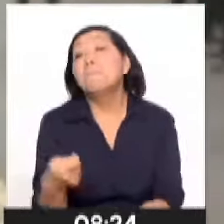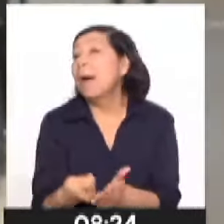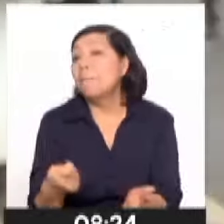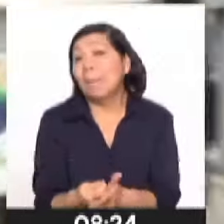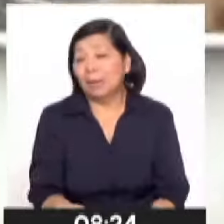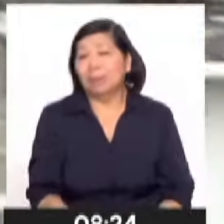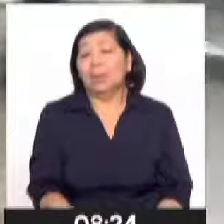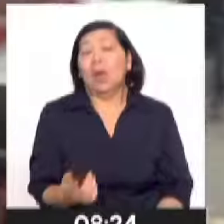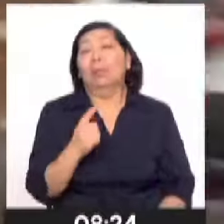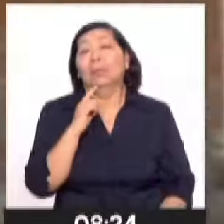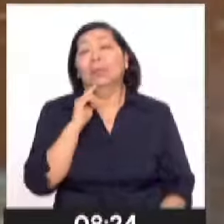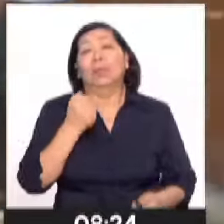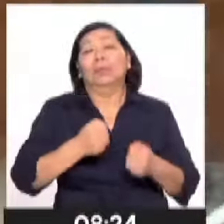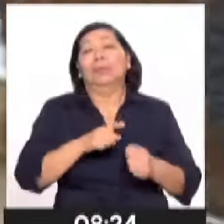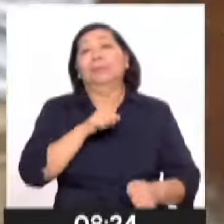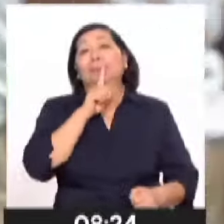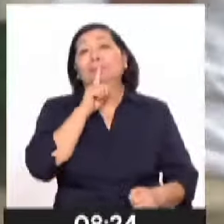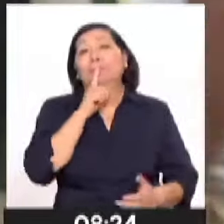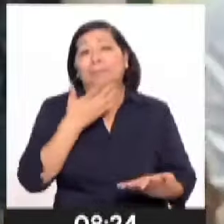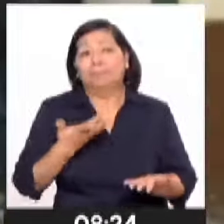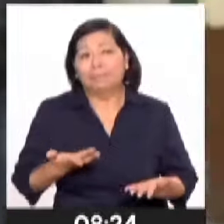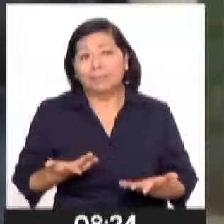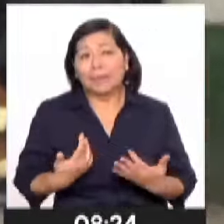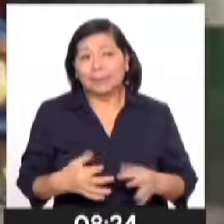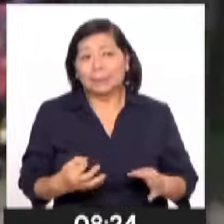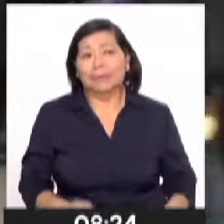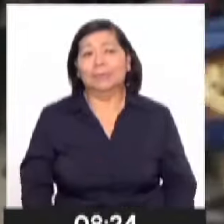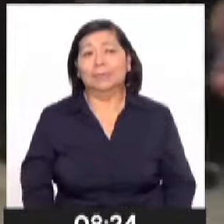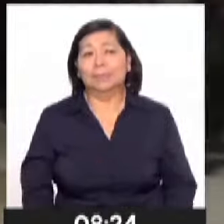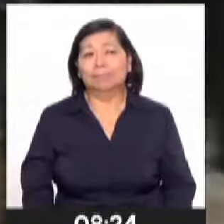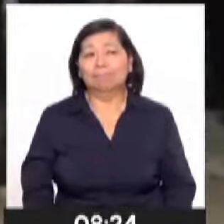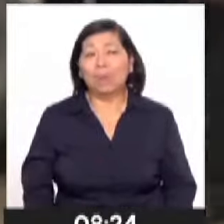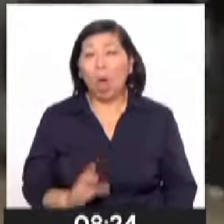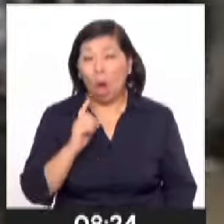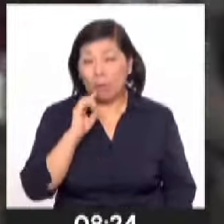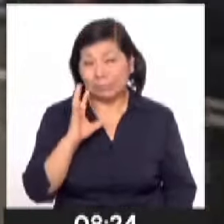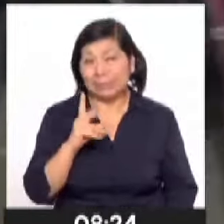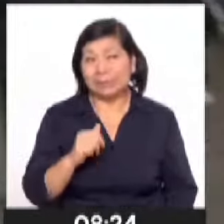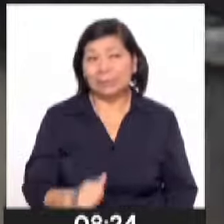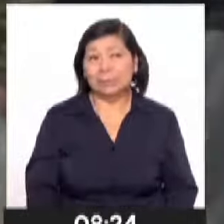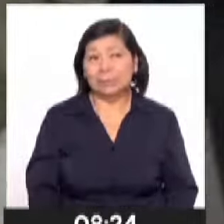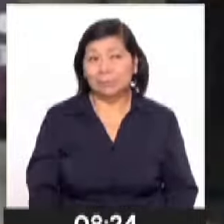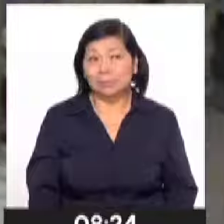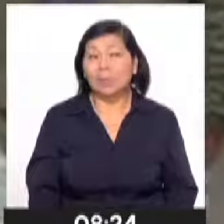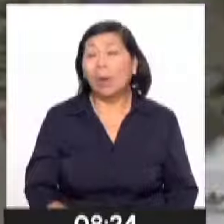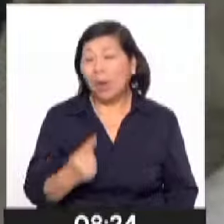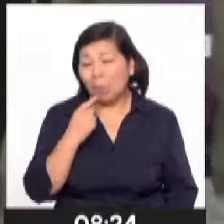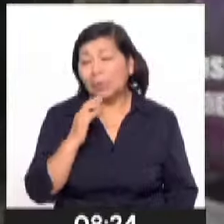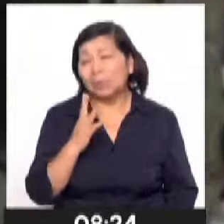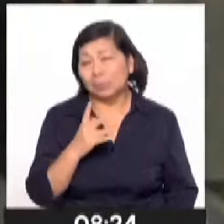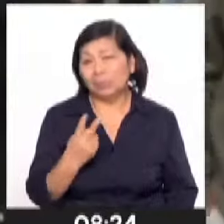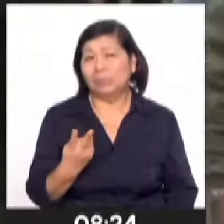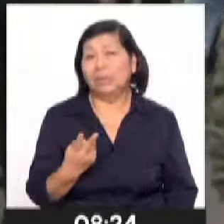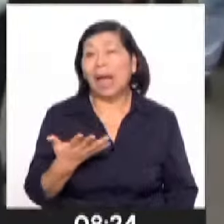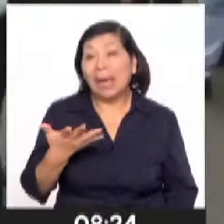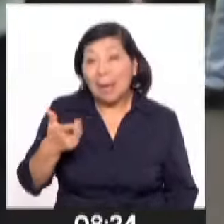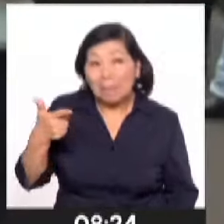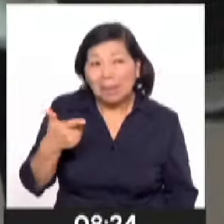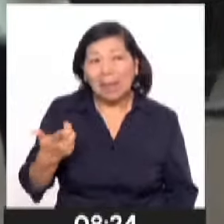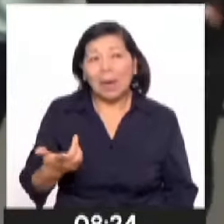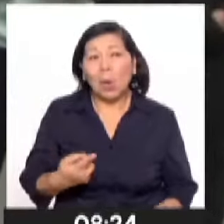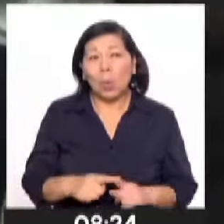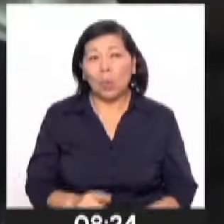y ciertamente, cobradora, y ciertamente los delincuentes, porque son delincuentes, intentaron disparar